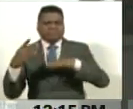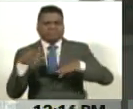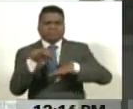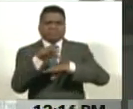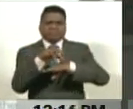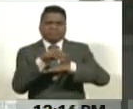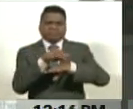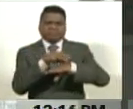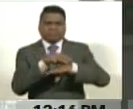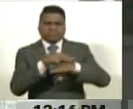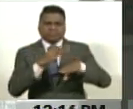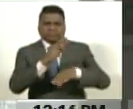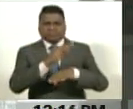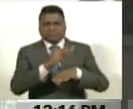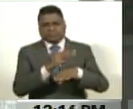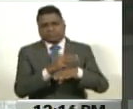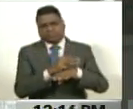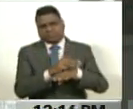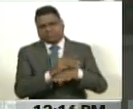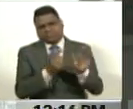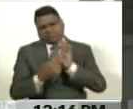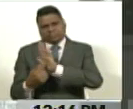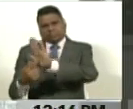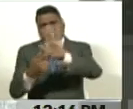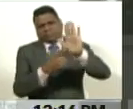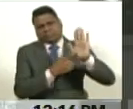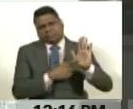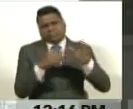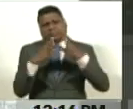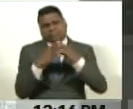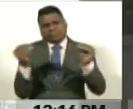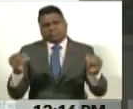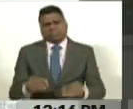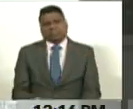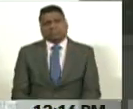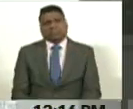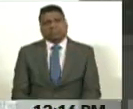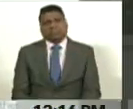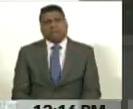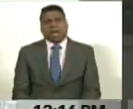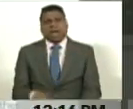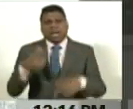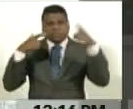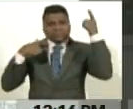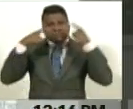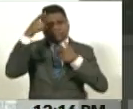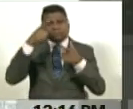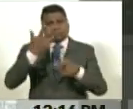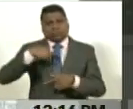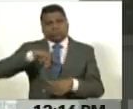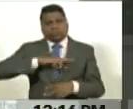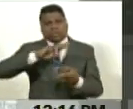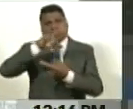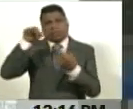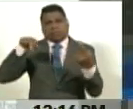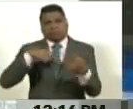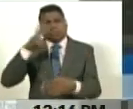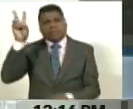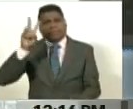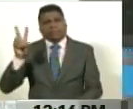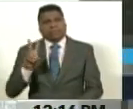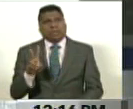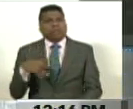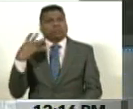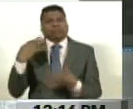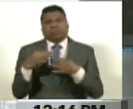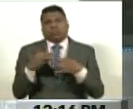Es decir, estamos todos en la calle demostrando la faceta del chavismo, la faceta de la revolución, la faceta del venezolano común.